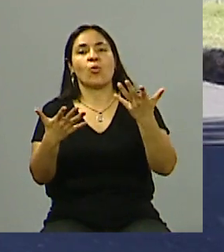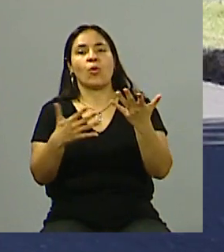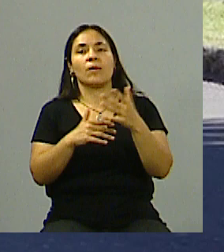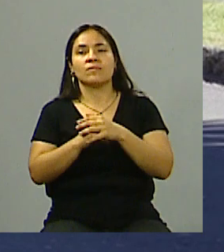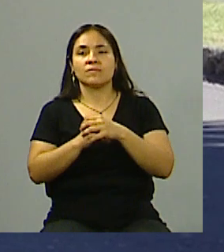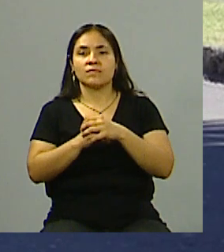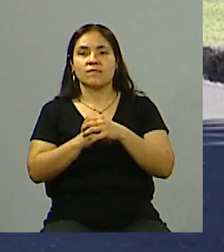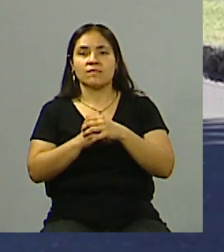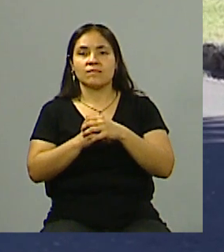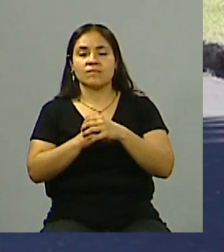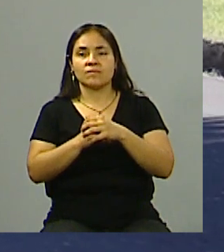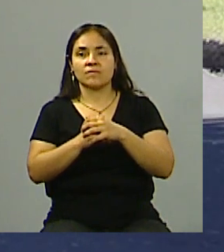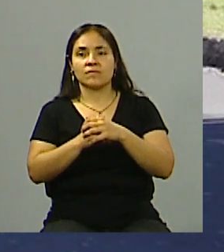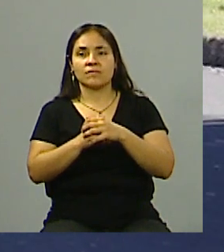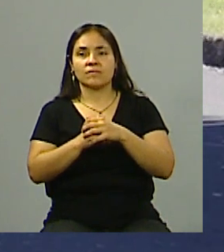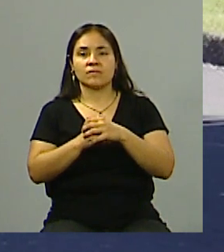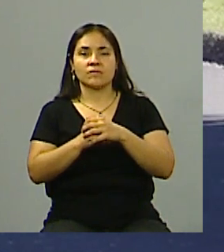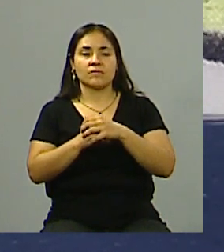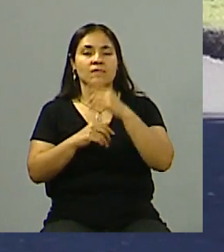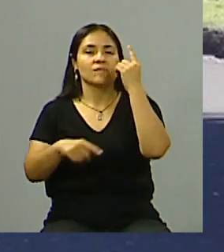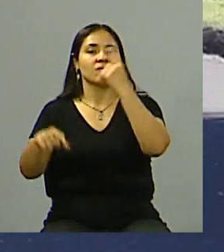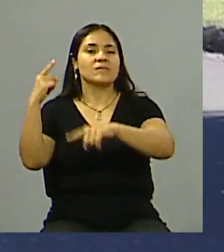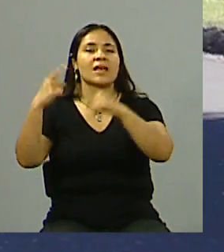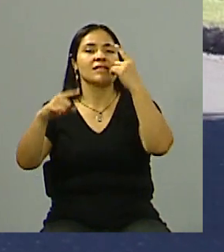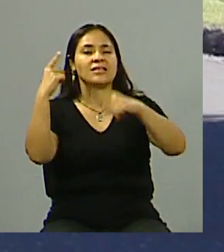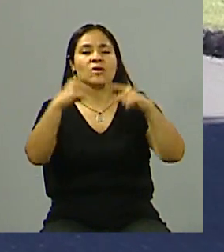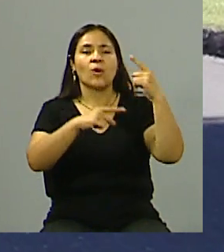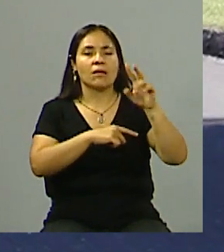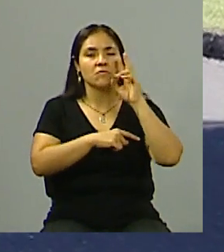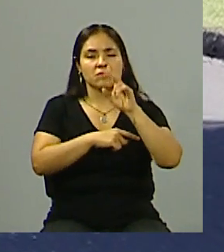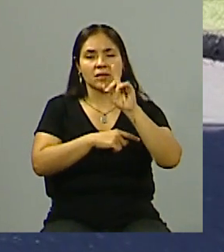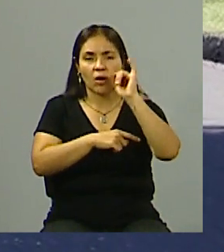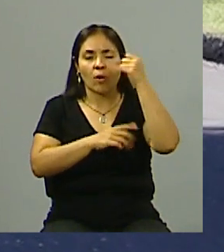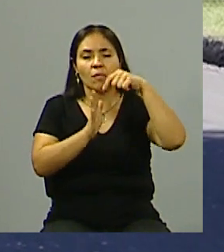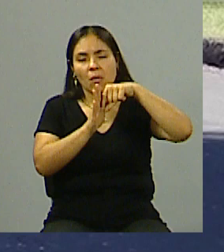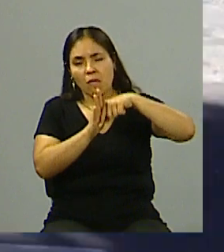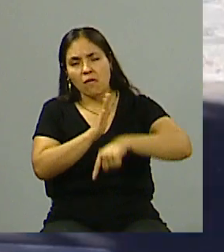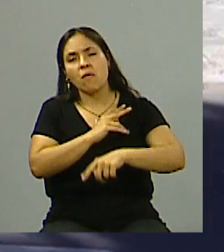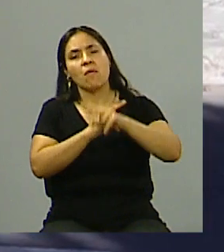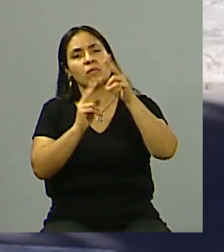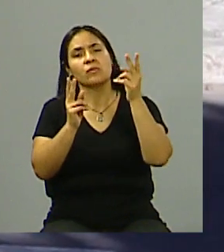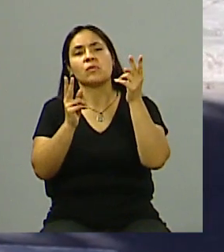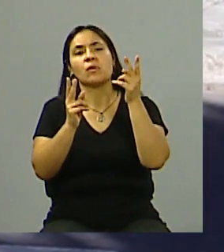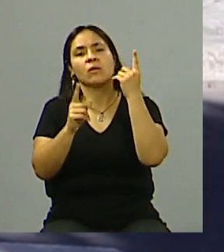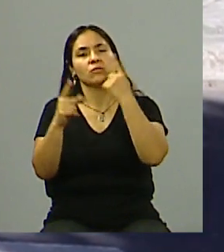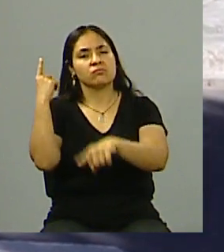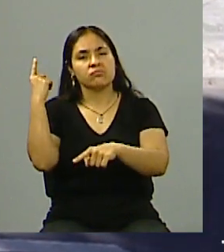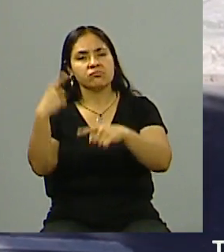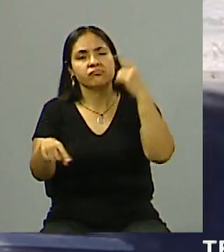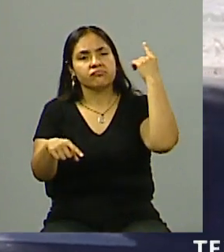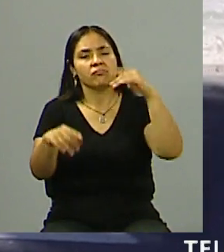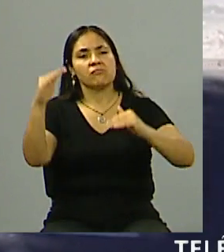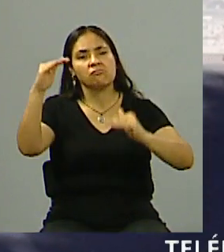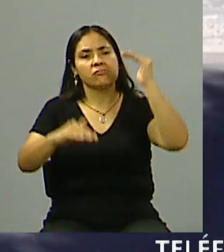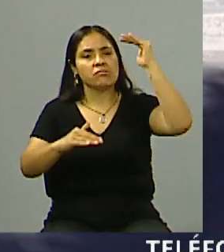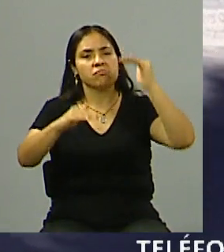decir. Y las desigualdades que identificamos que se profundizaron en ese momento, en realidad constatan